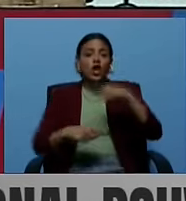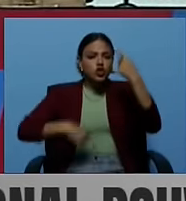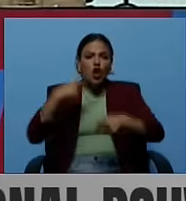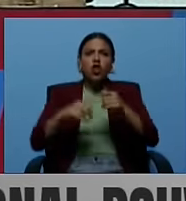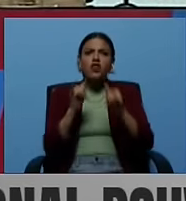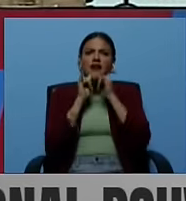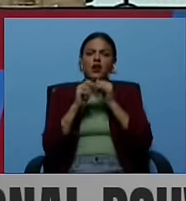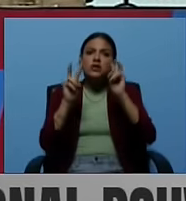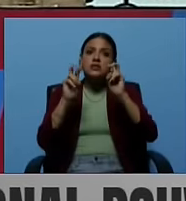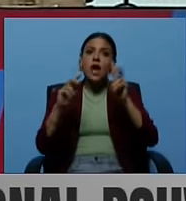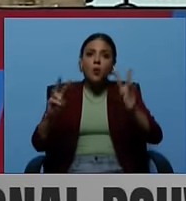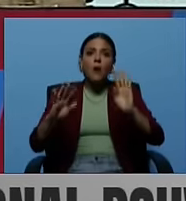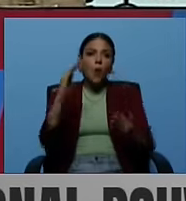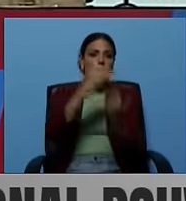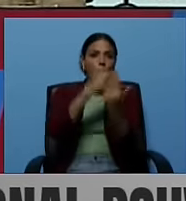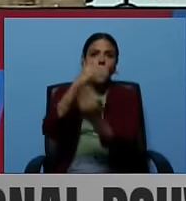noticia.